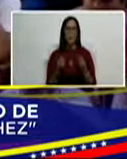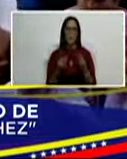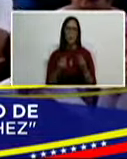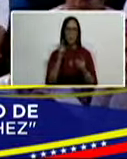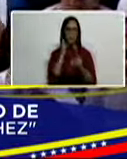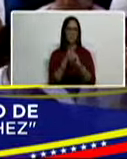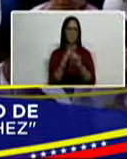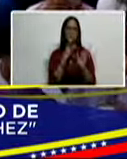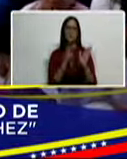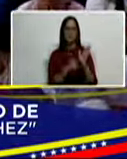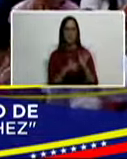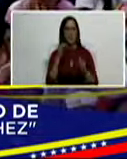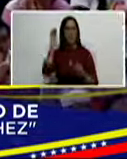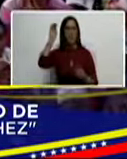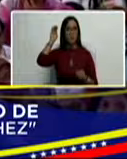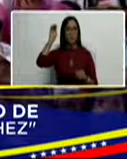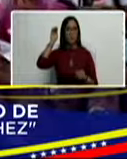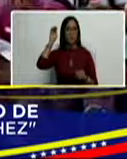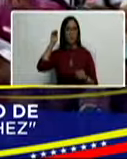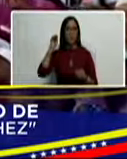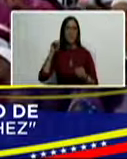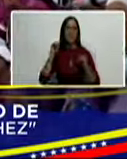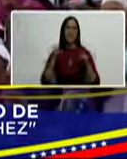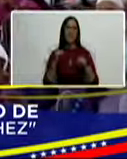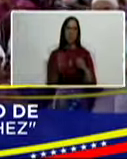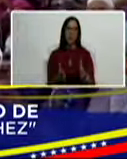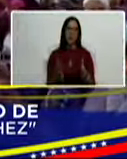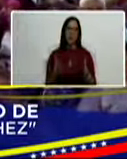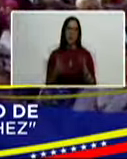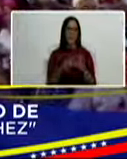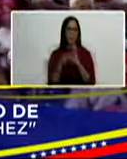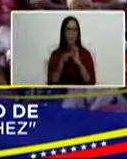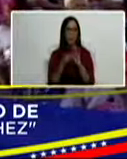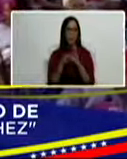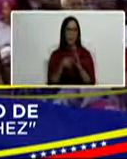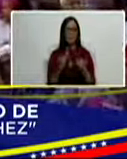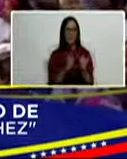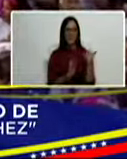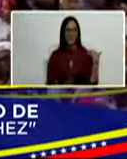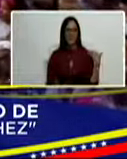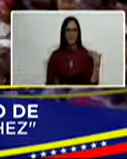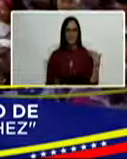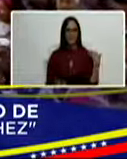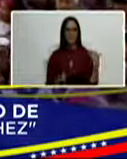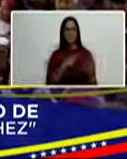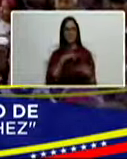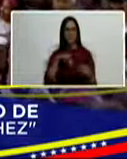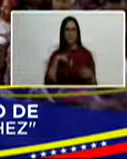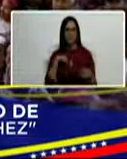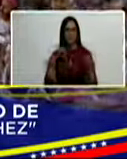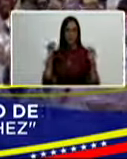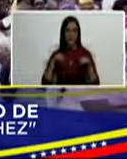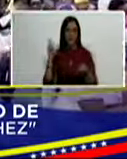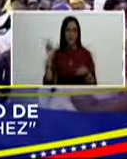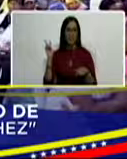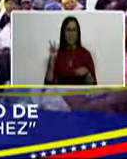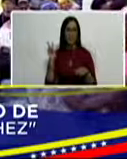que cumplir en el futuro y eso lo lograremos unidas, presidente, y nosotros aquí en